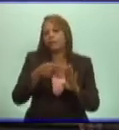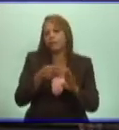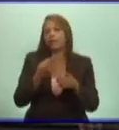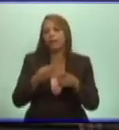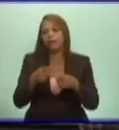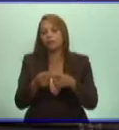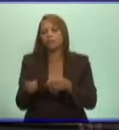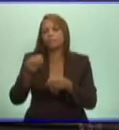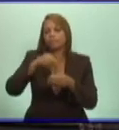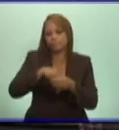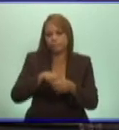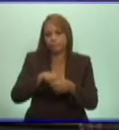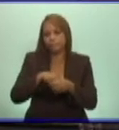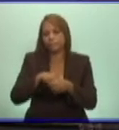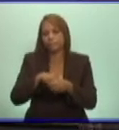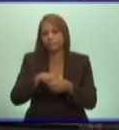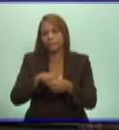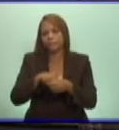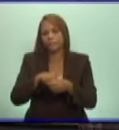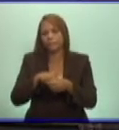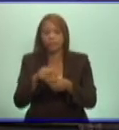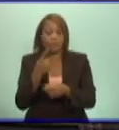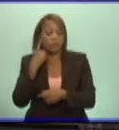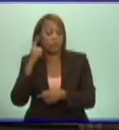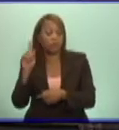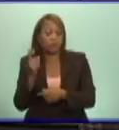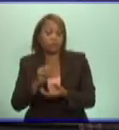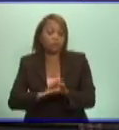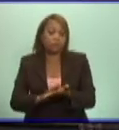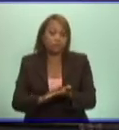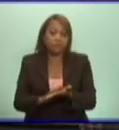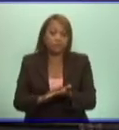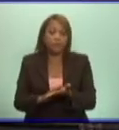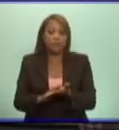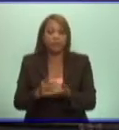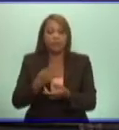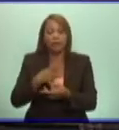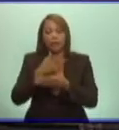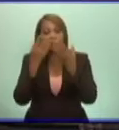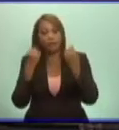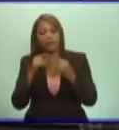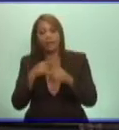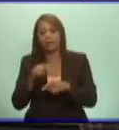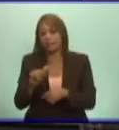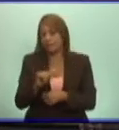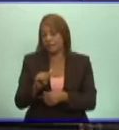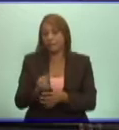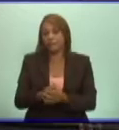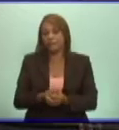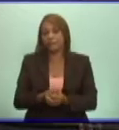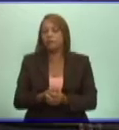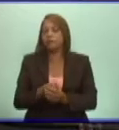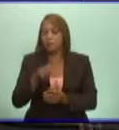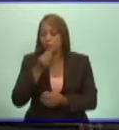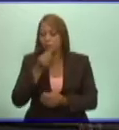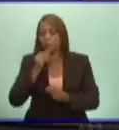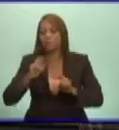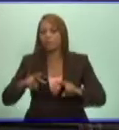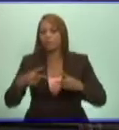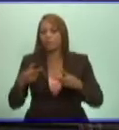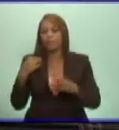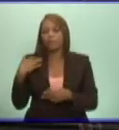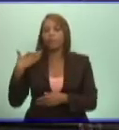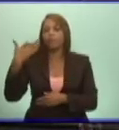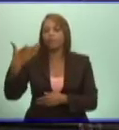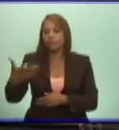se integran con una novedosa y creo que nada desechable sistema de evaluación, creo que podría retomarse en un futuro más